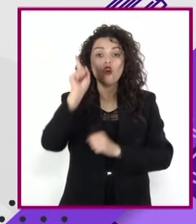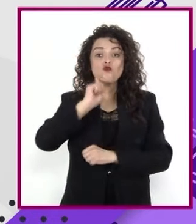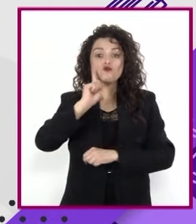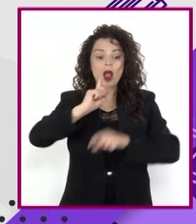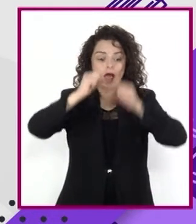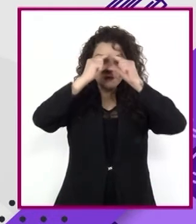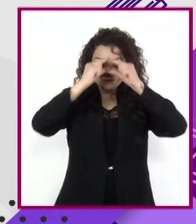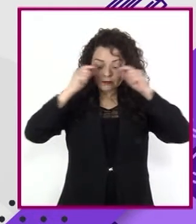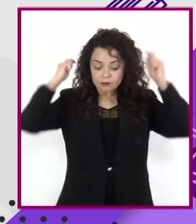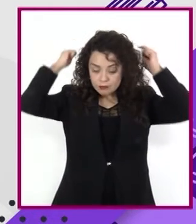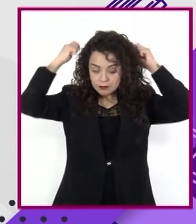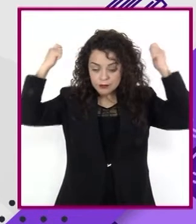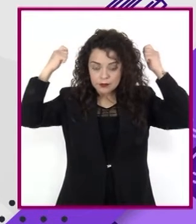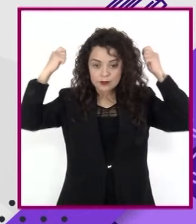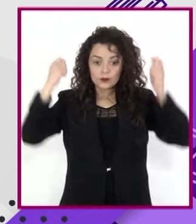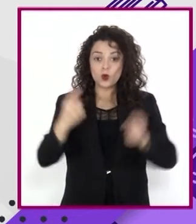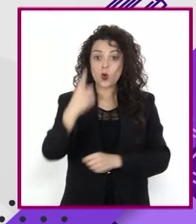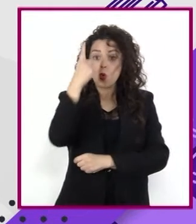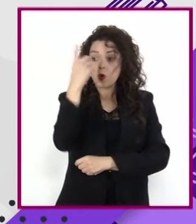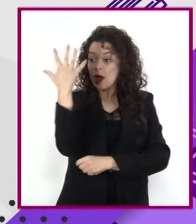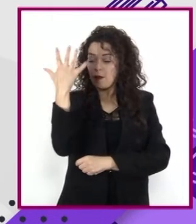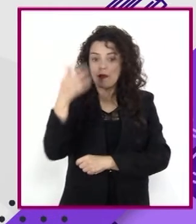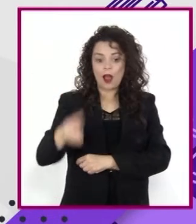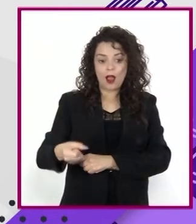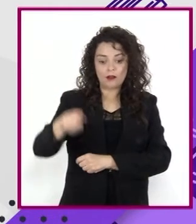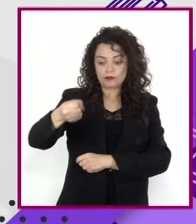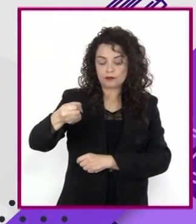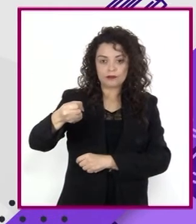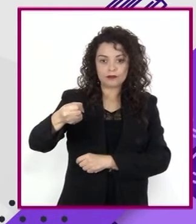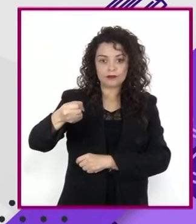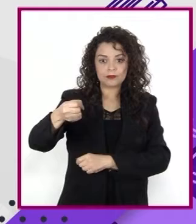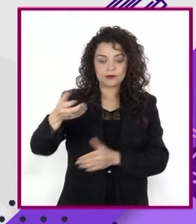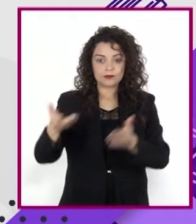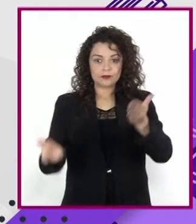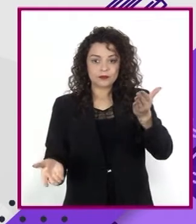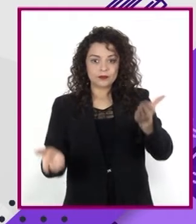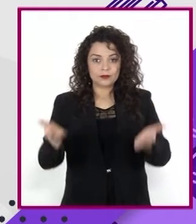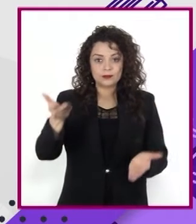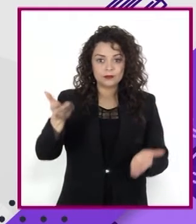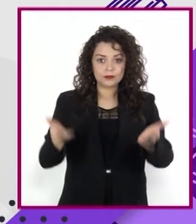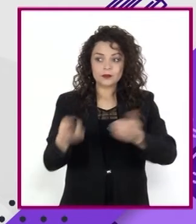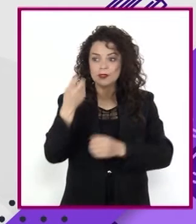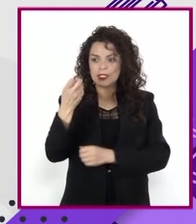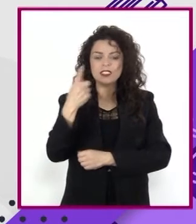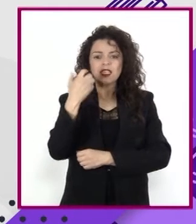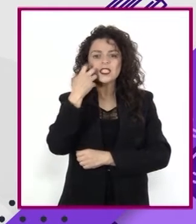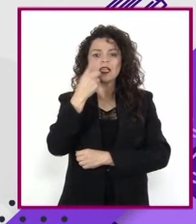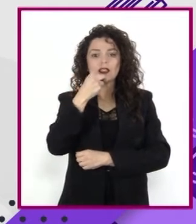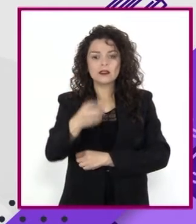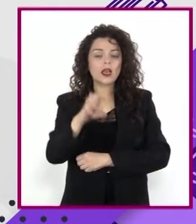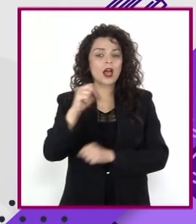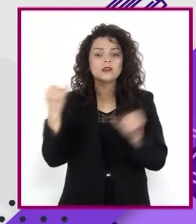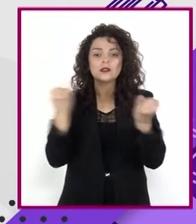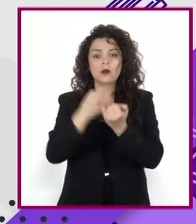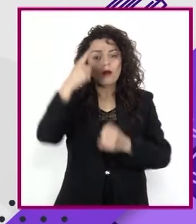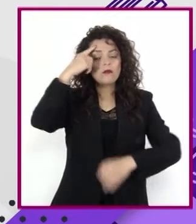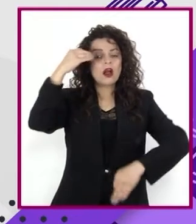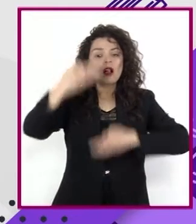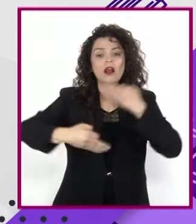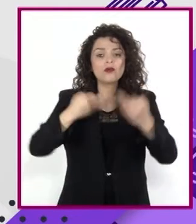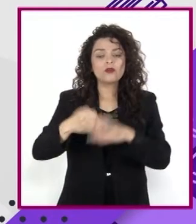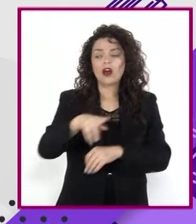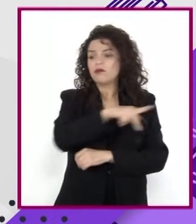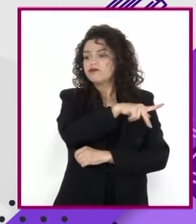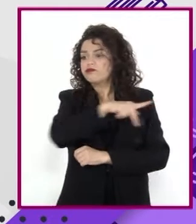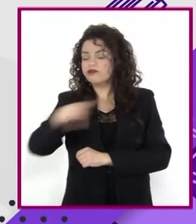sostiene la balanza con una mano. Esto significa que la justicia es igual para todas y todos y que no deben